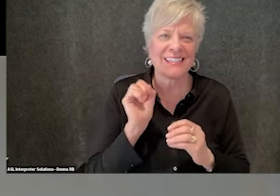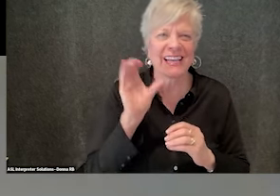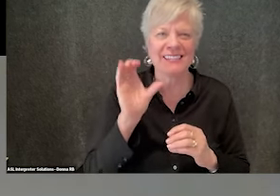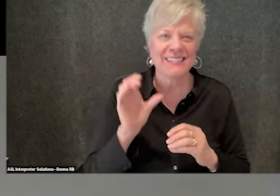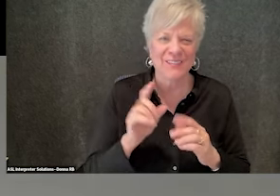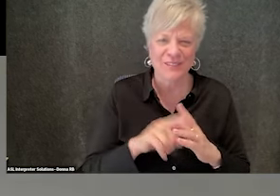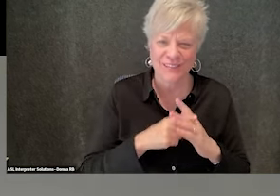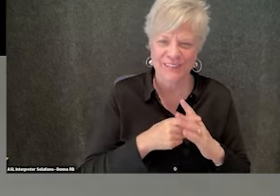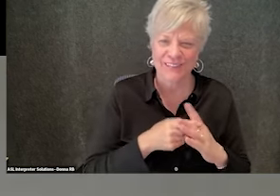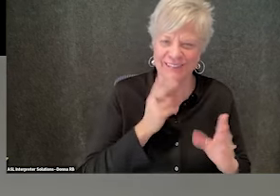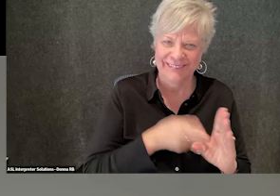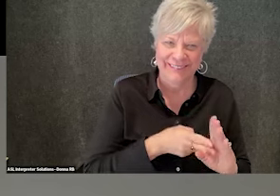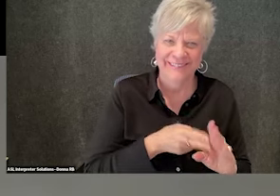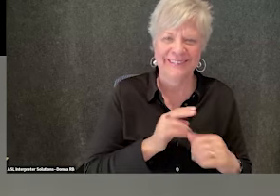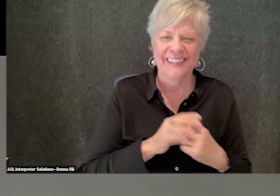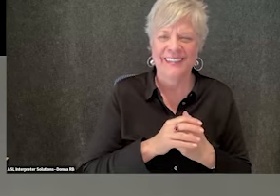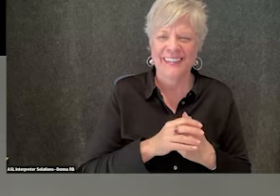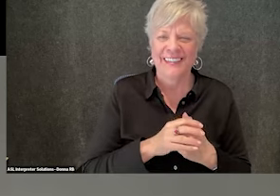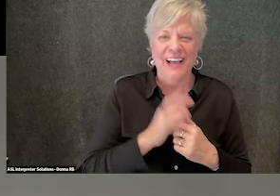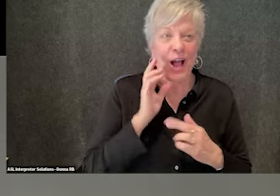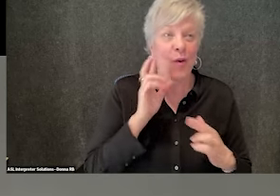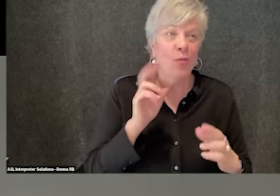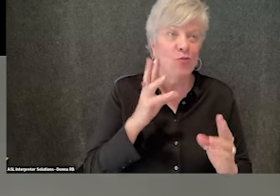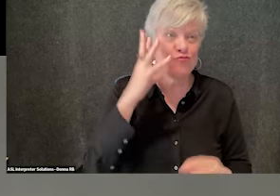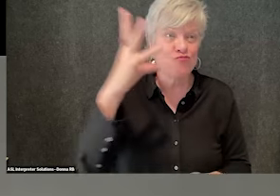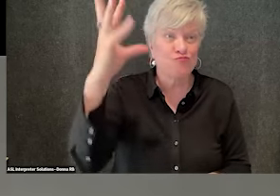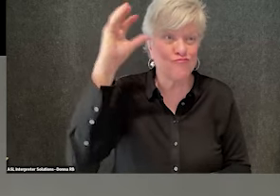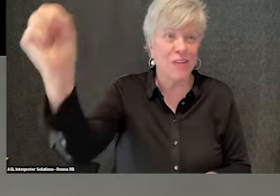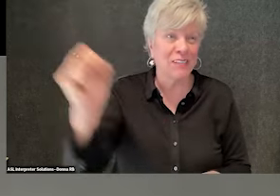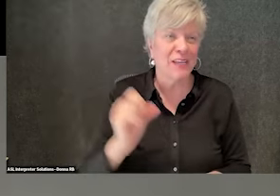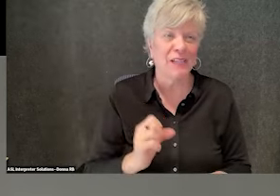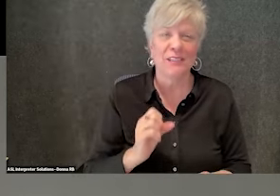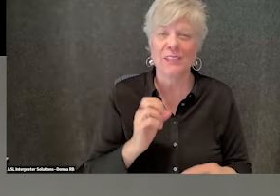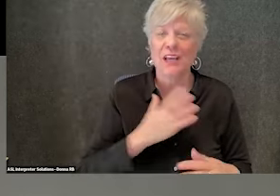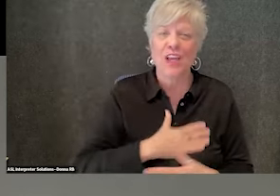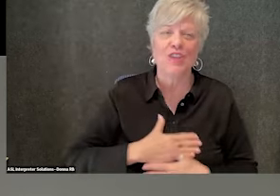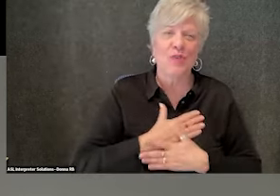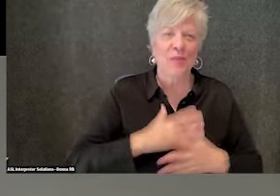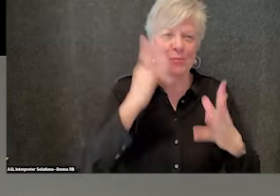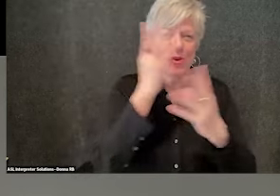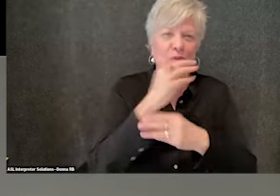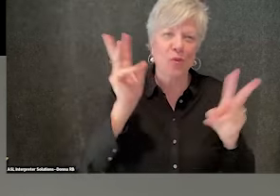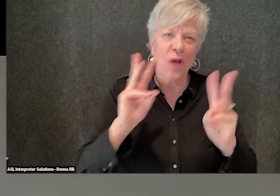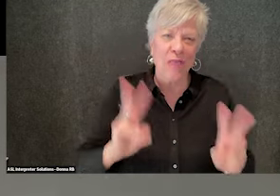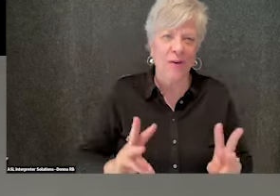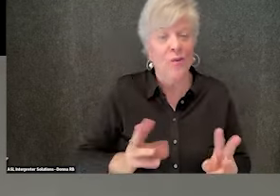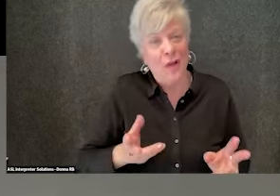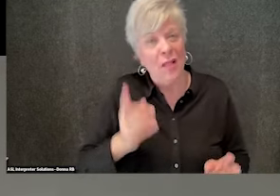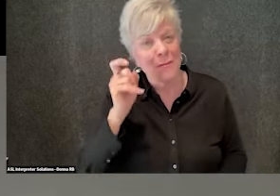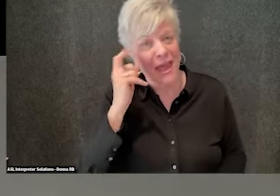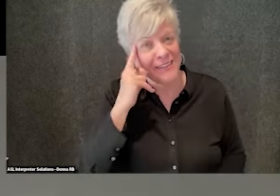poquito de sol del clima tan rico, delicioso que estamos teniendo, por lo menos en